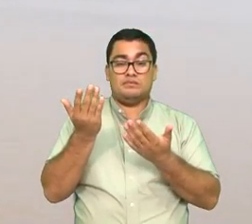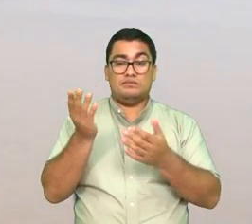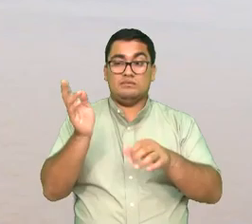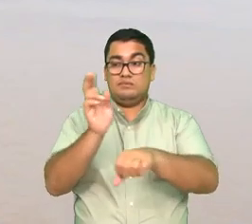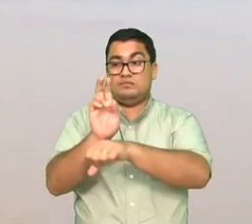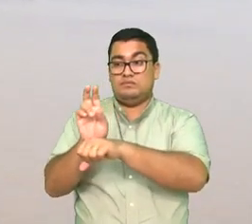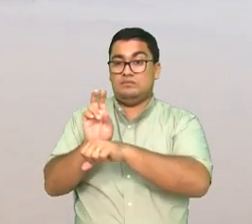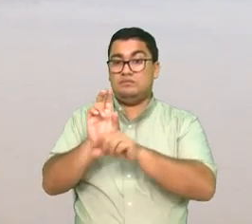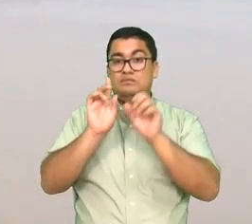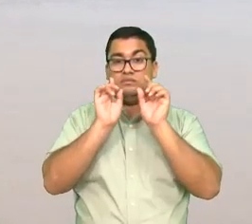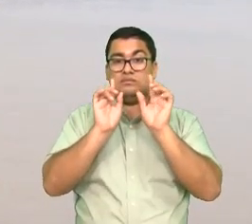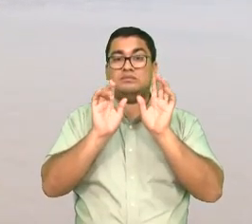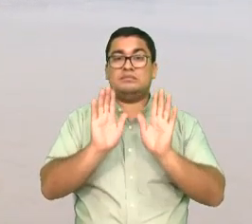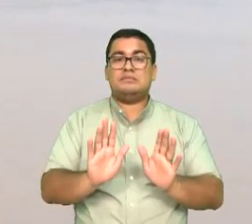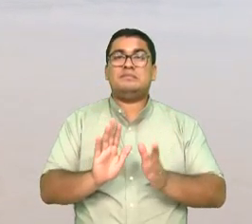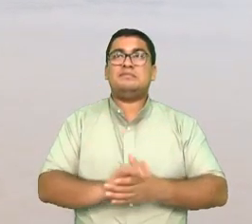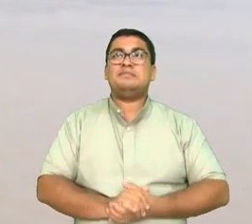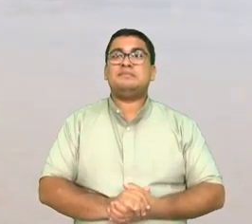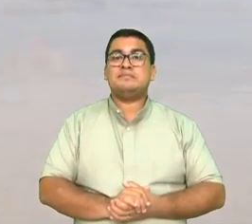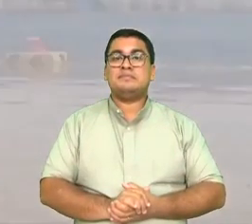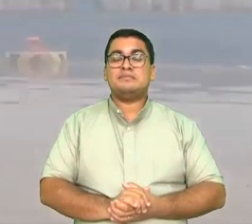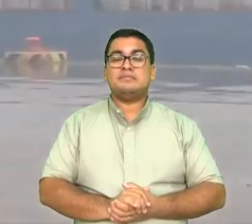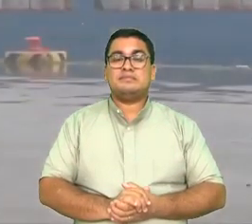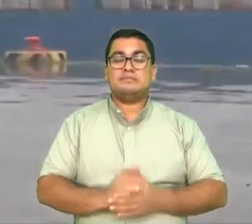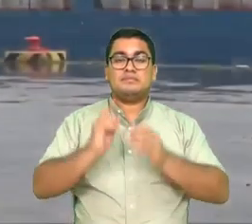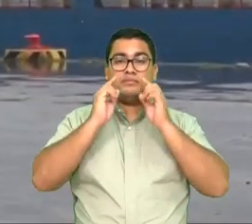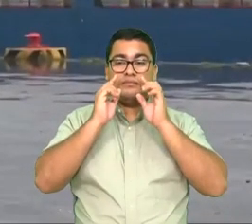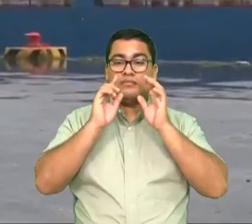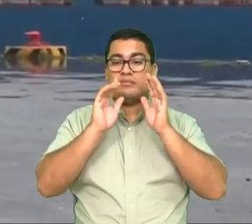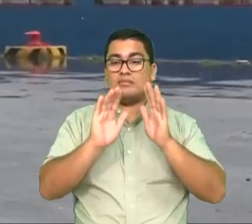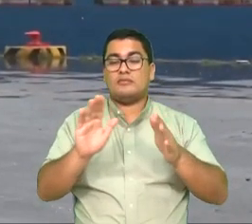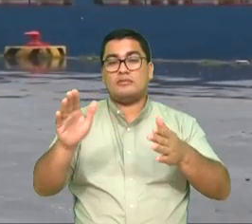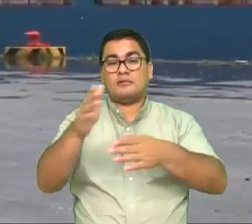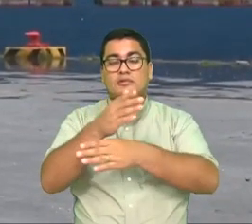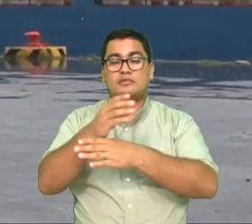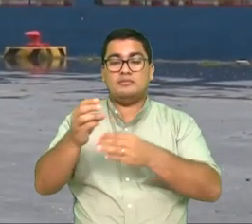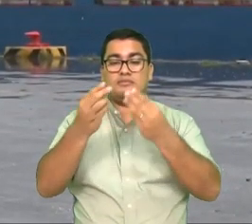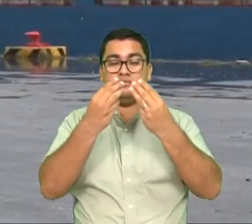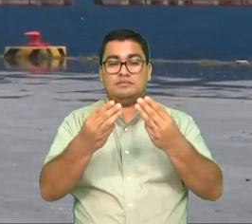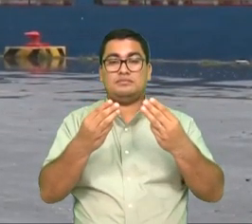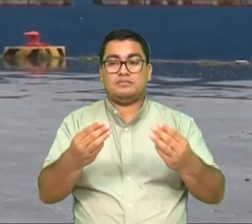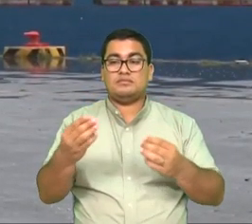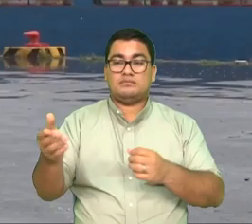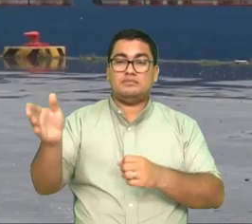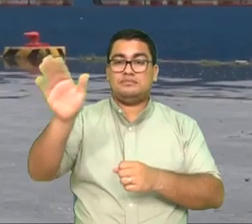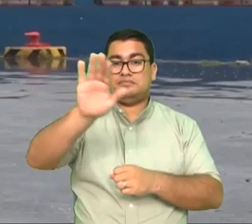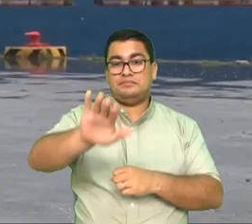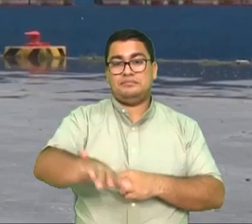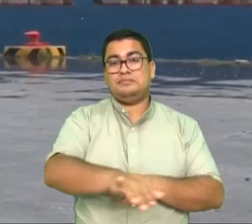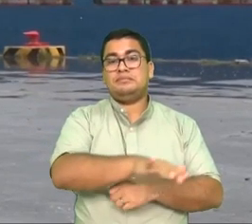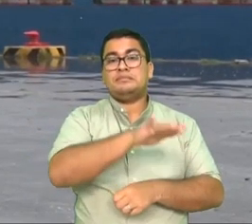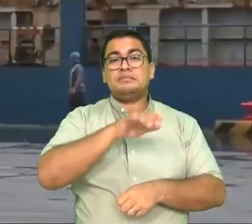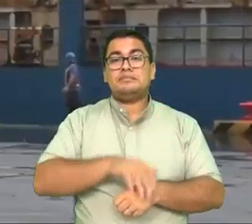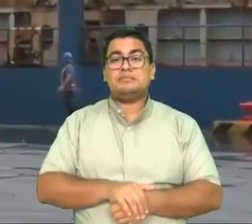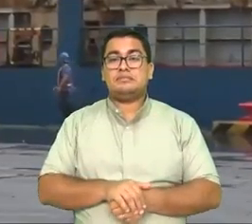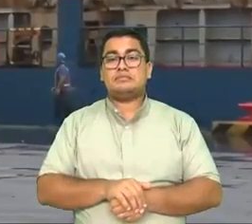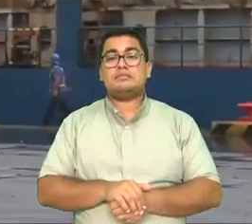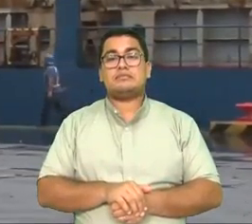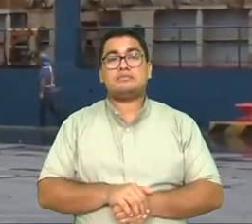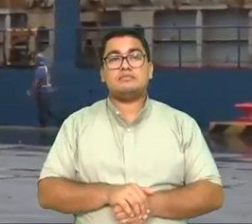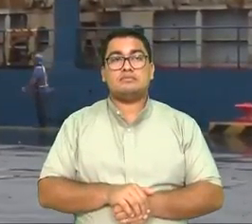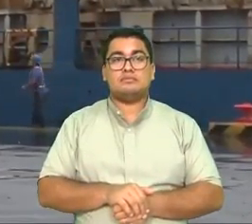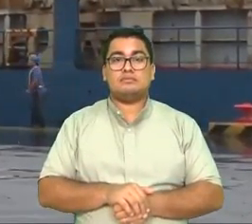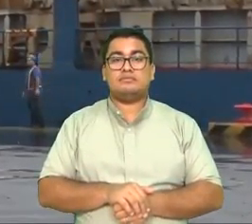mando, el resguardo de todos los equipos marítimos y